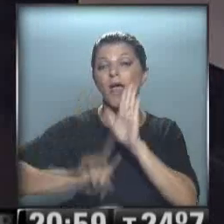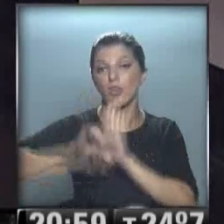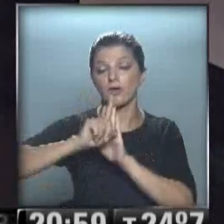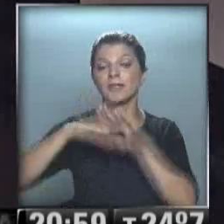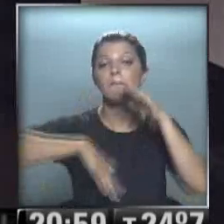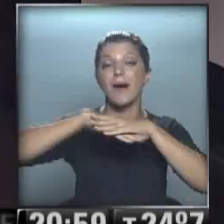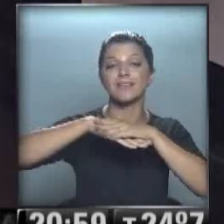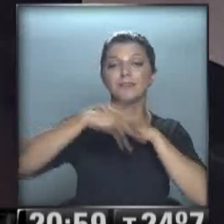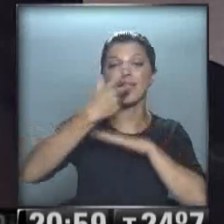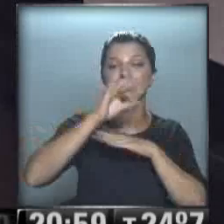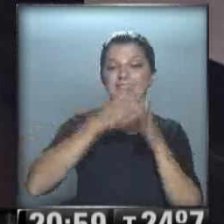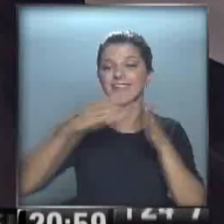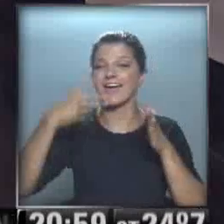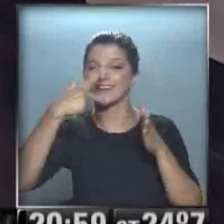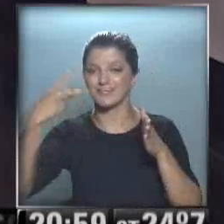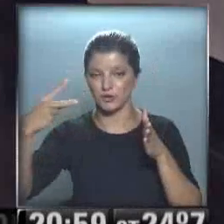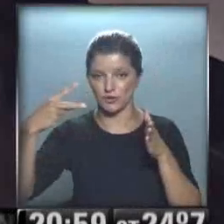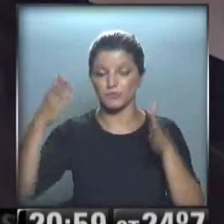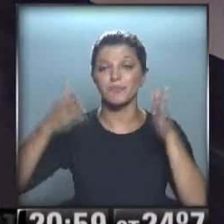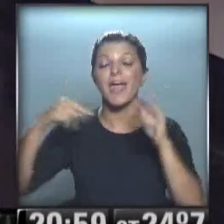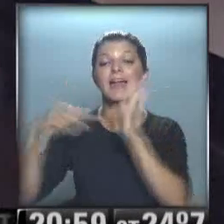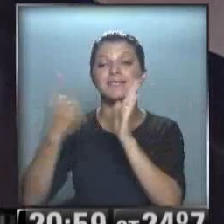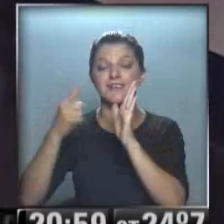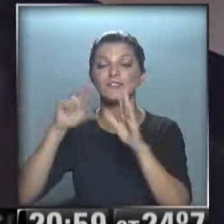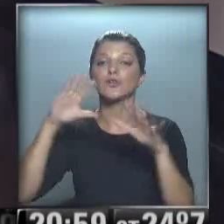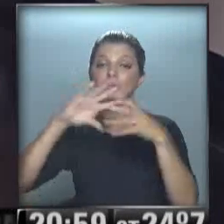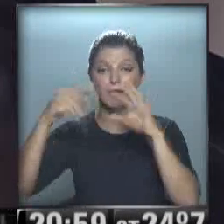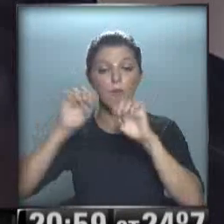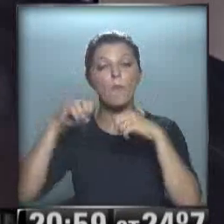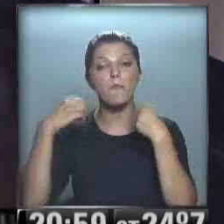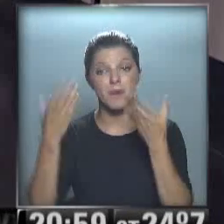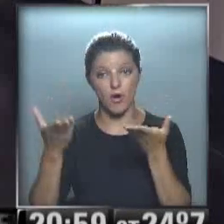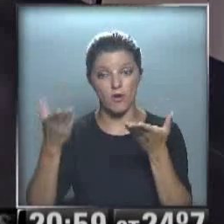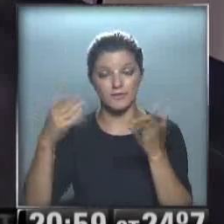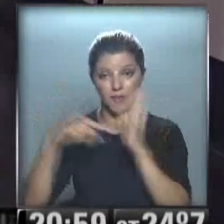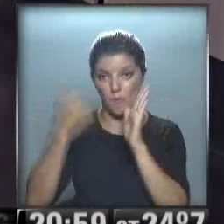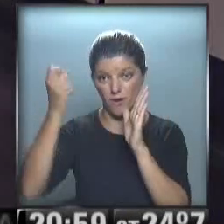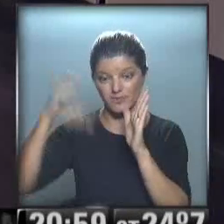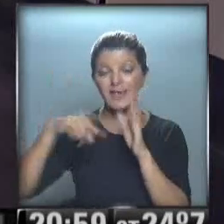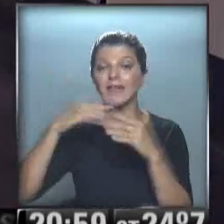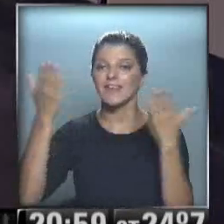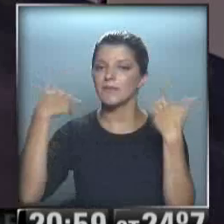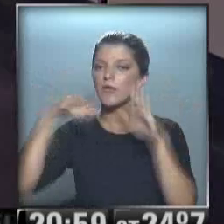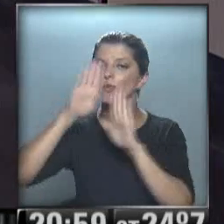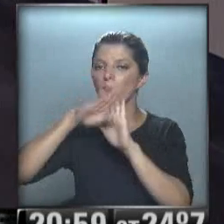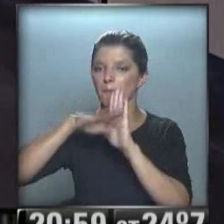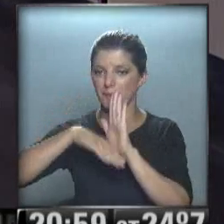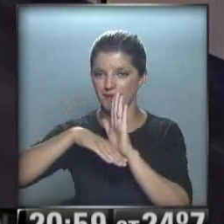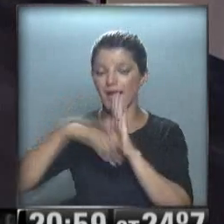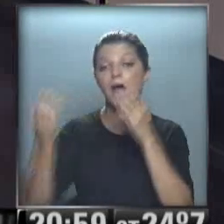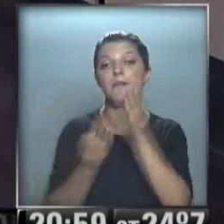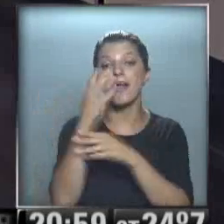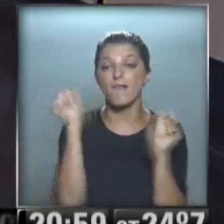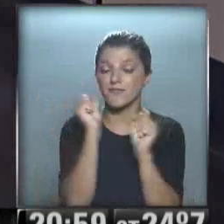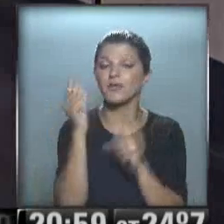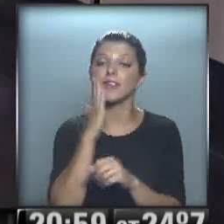de 30 a 32 grados. En la zona central mejoran ya las condiciones meteorológicas en la provincia de Buenos Aires, desciende la temperatura, una mañana fresca,